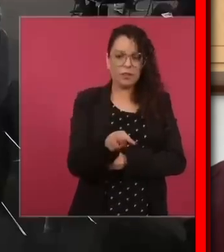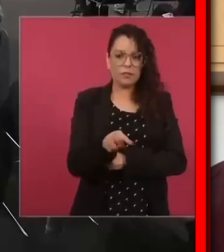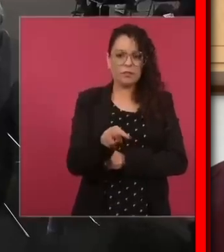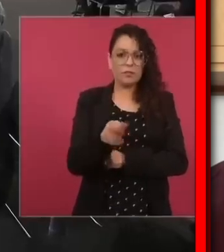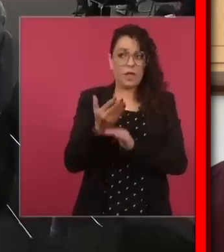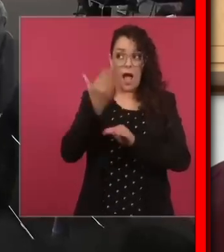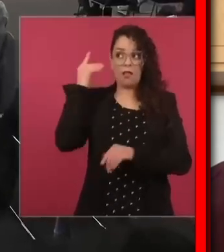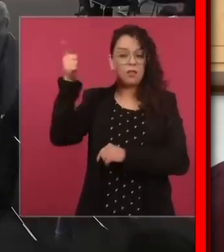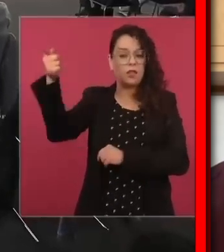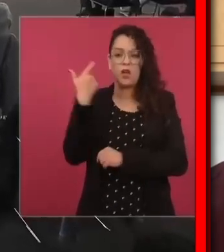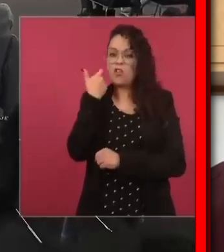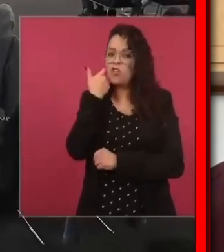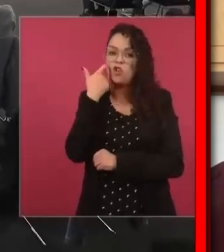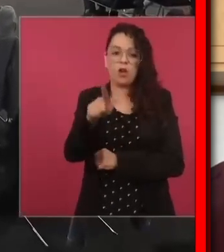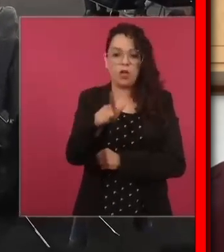porque él,